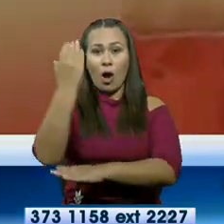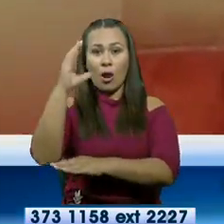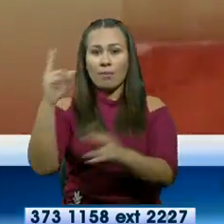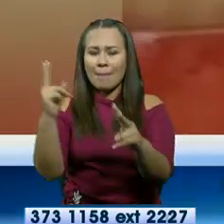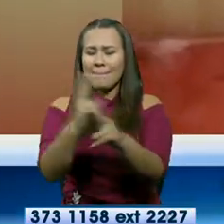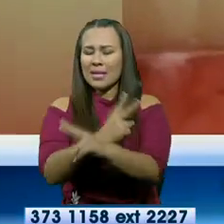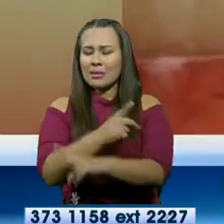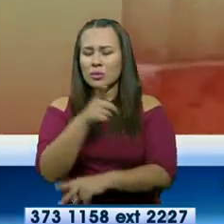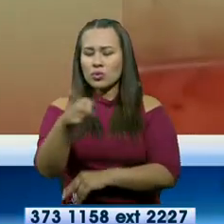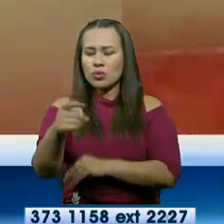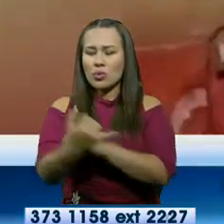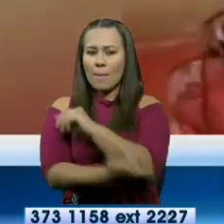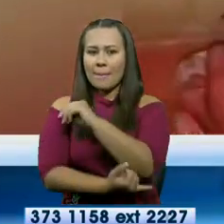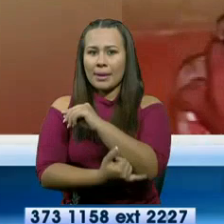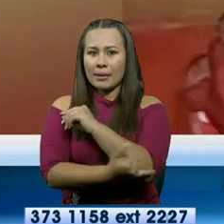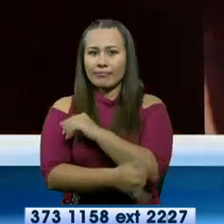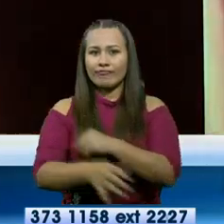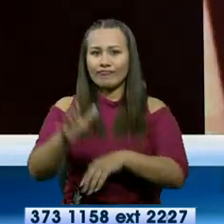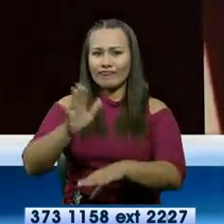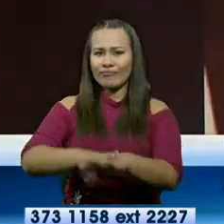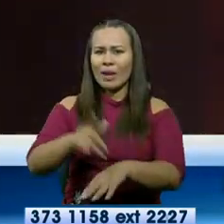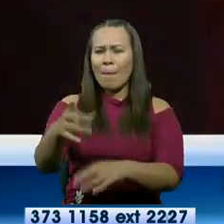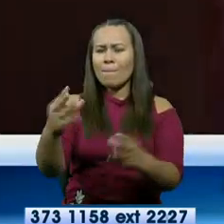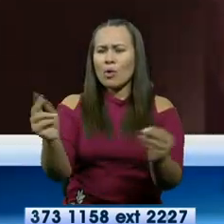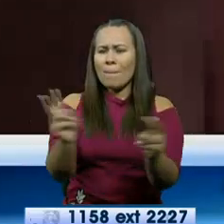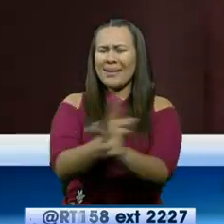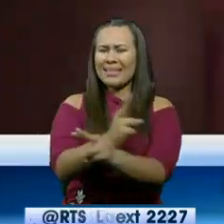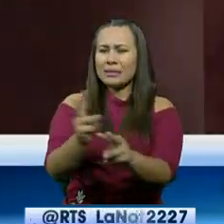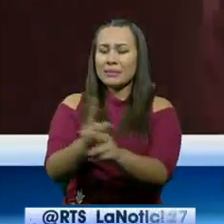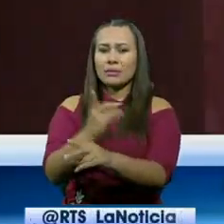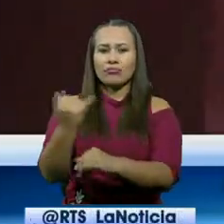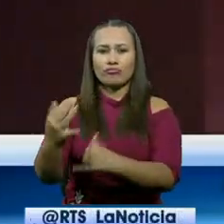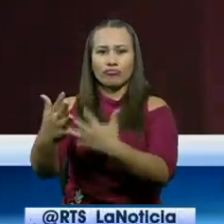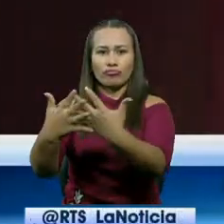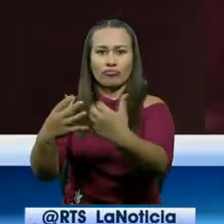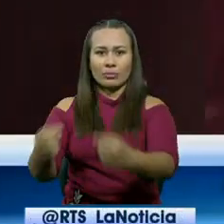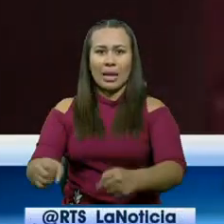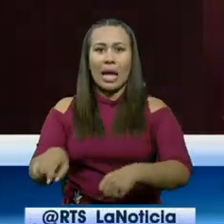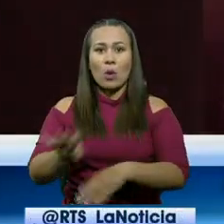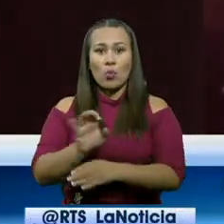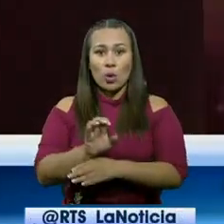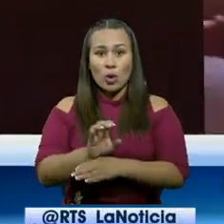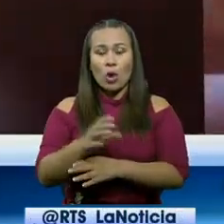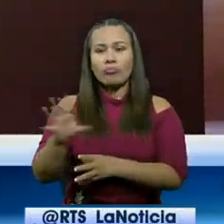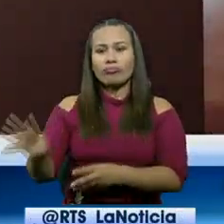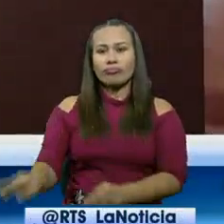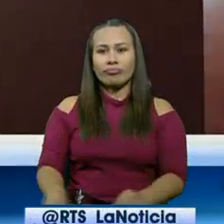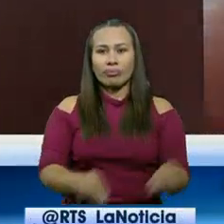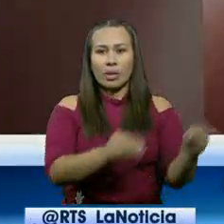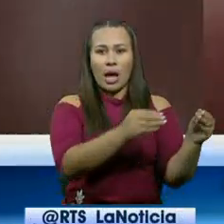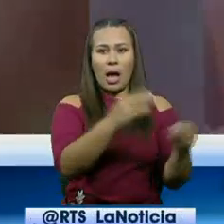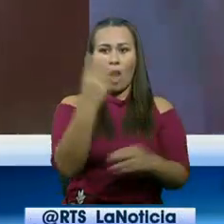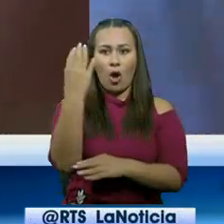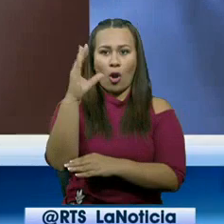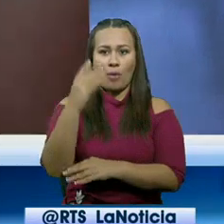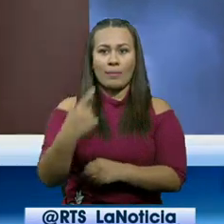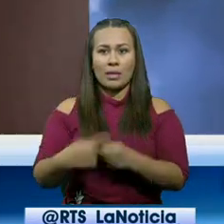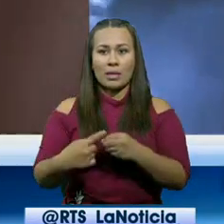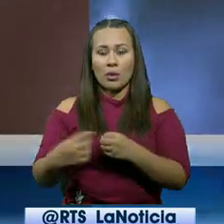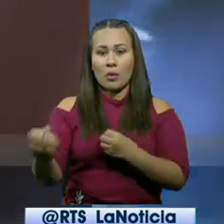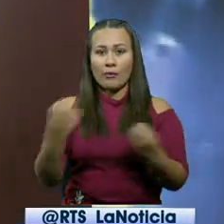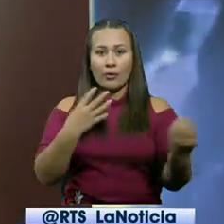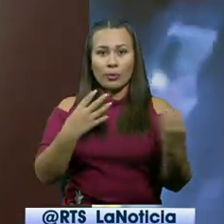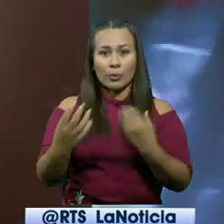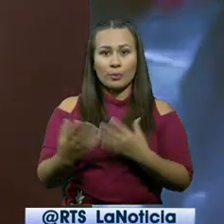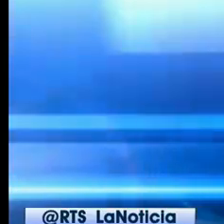la justicia de ese país, acusados de varios atentados, fueron capturados en Ecuador y entregados a Colombia. En Quito informó Iván